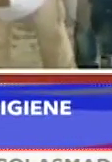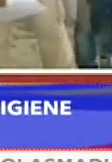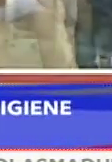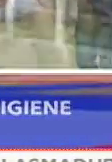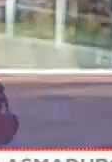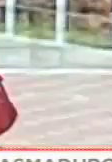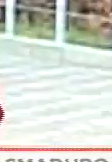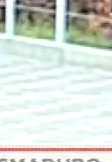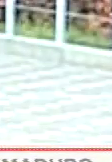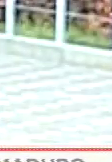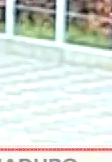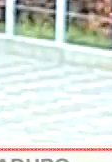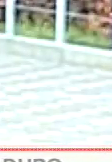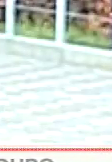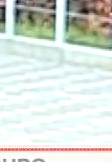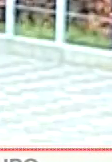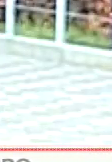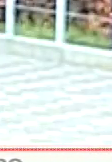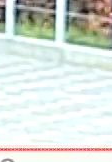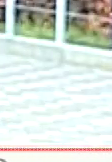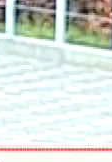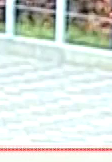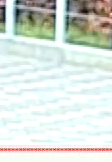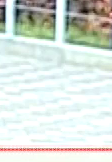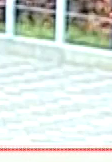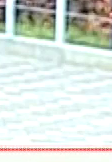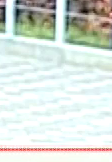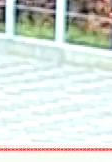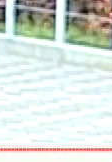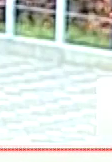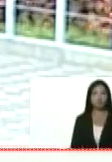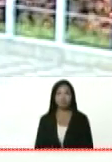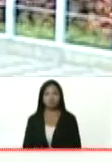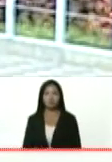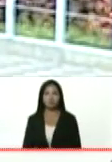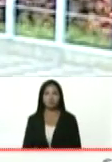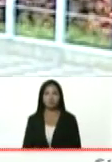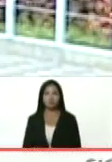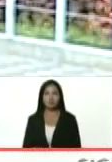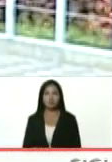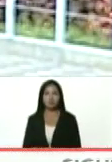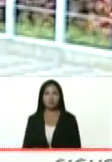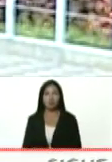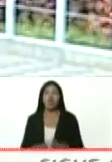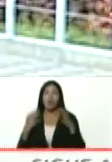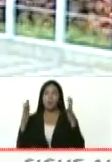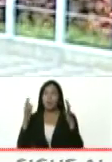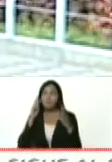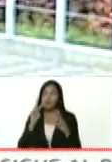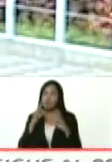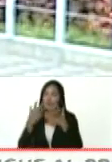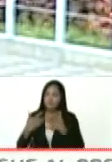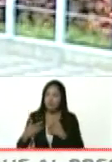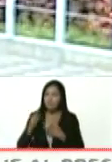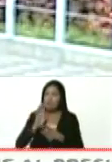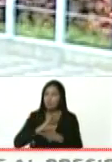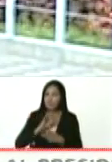¡Venceremos! ¡Venceremos, camaradas de Carabobo! Aplauso a la empresa. Fíjense ustedes, esta es una